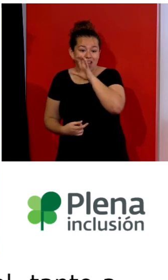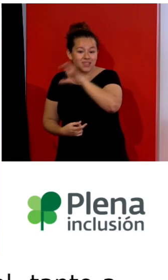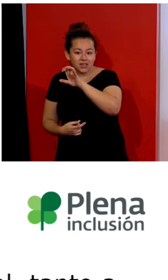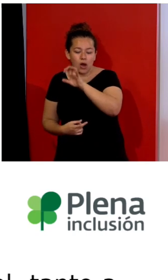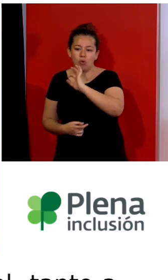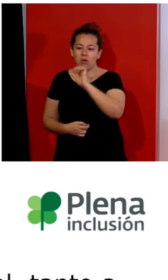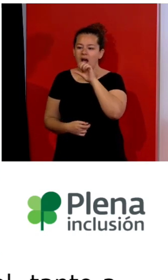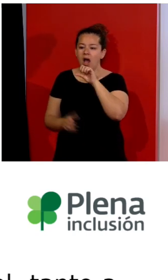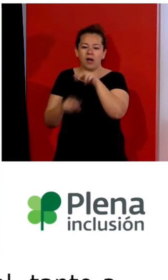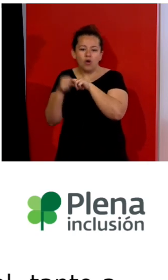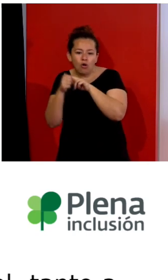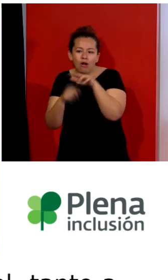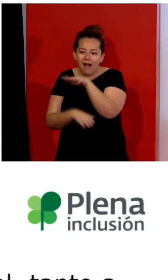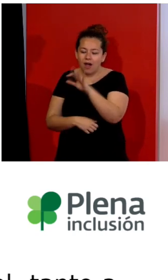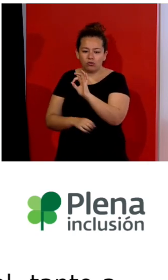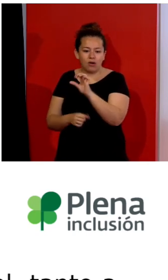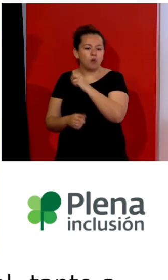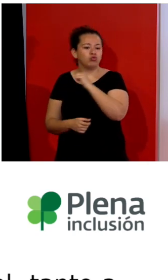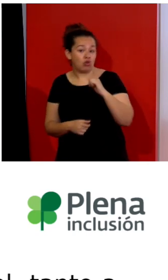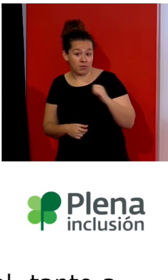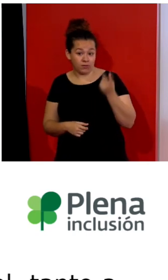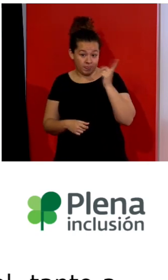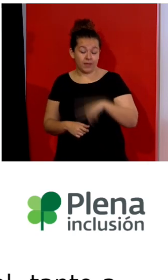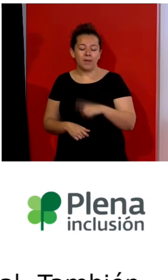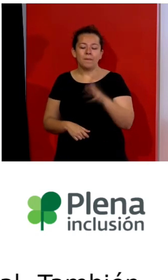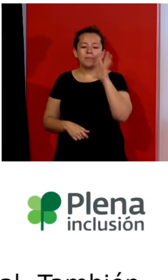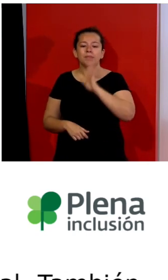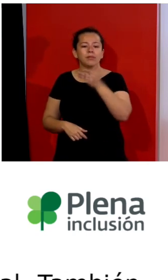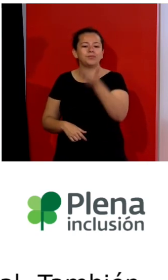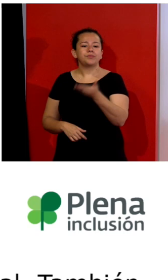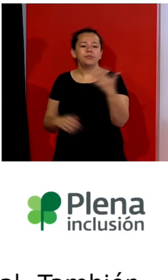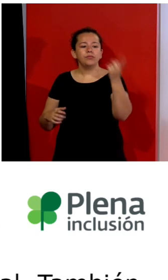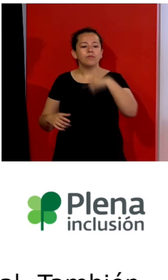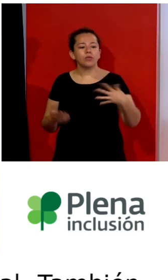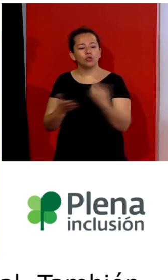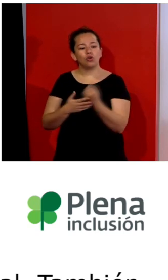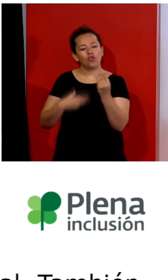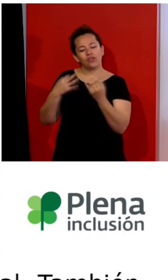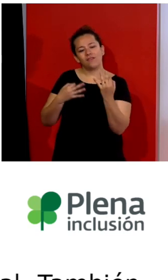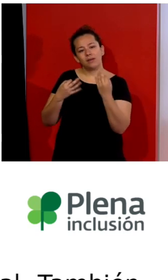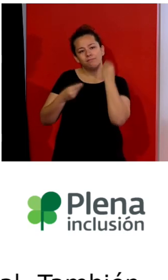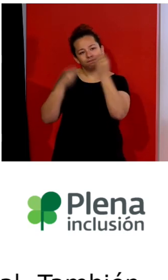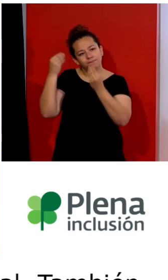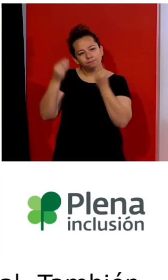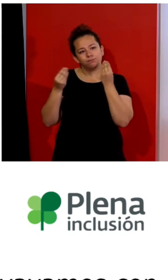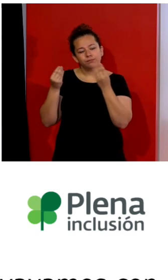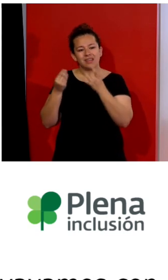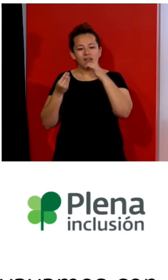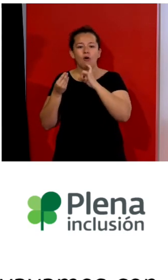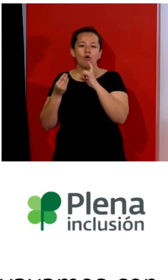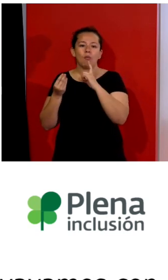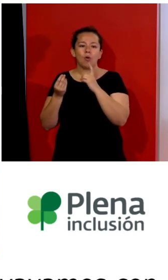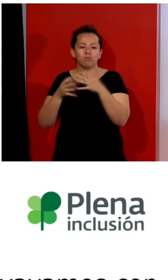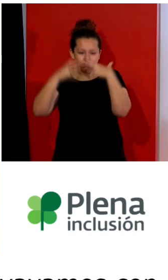local. También me parece muy importante que nos vayamos con ideas sobre cómo garantizar que